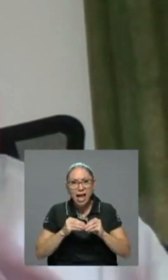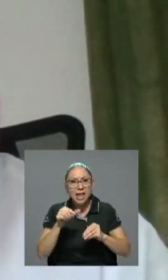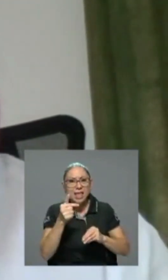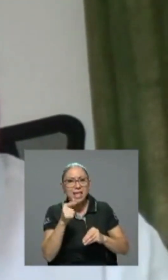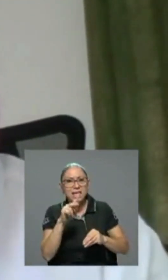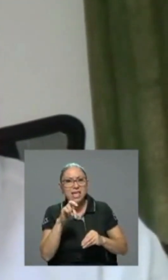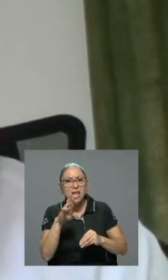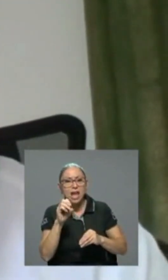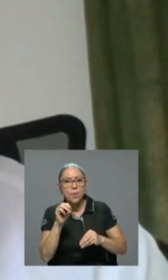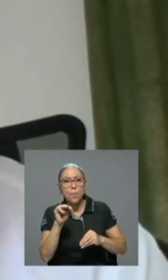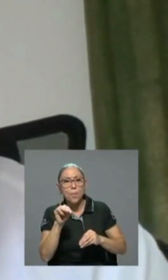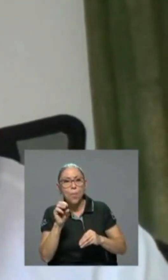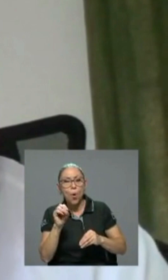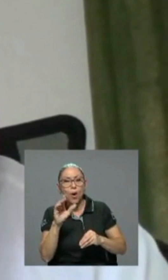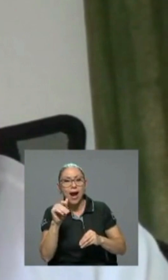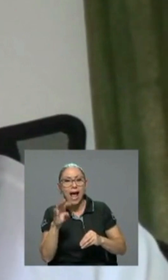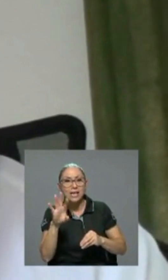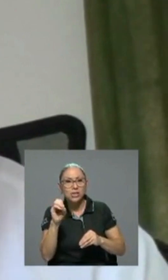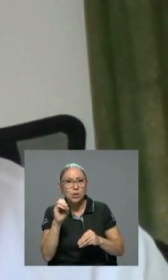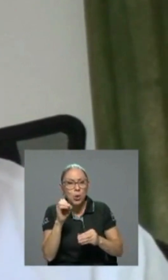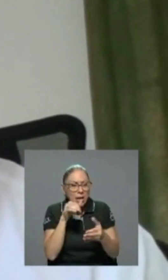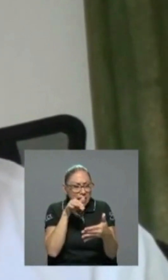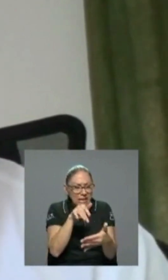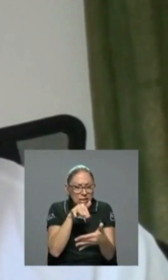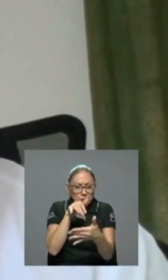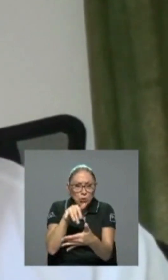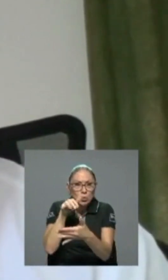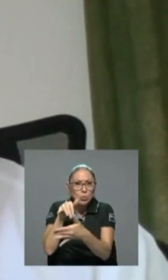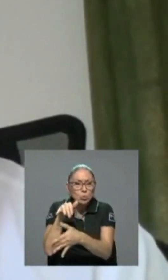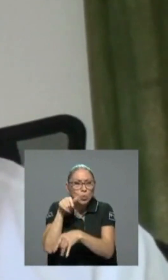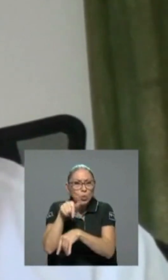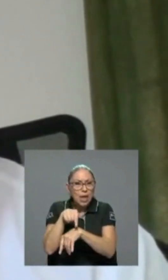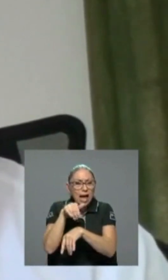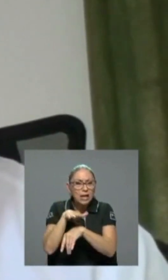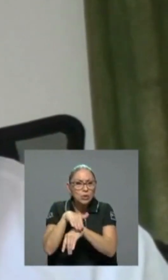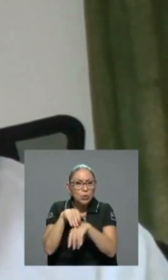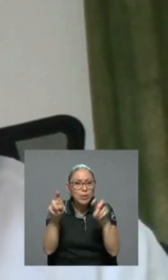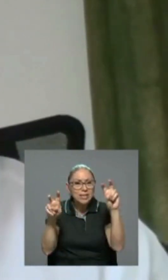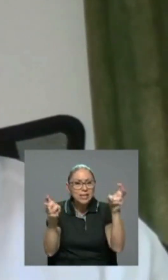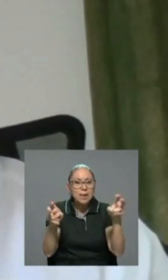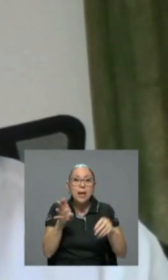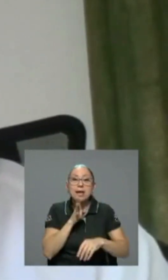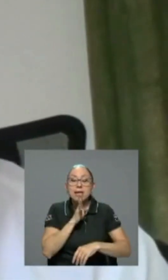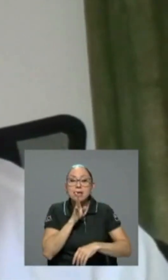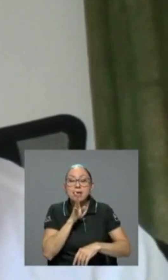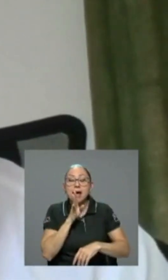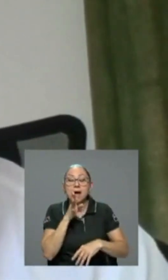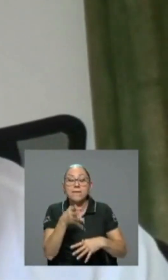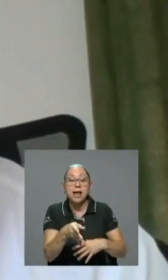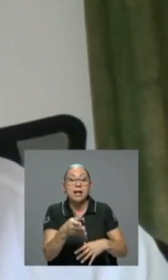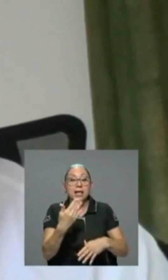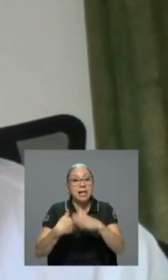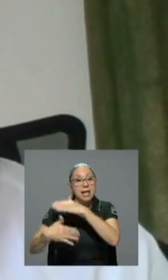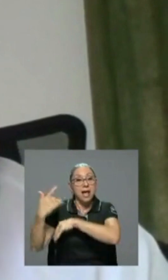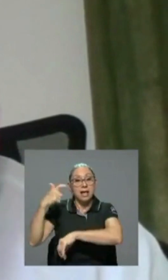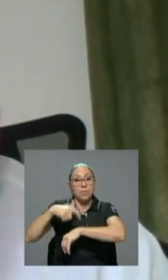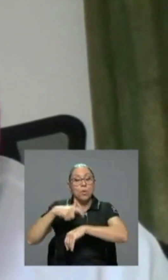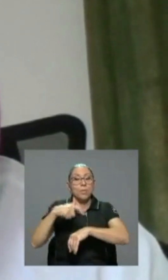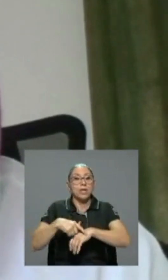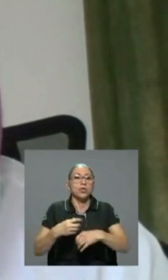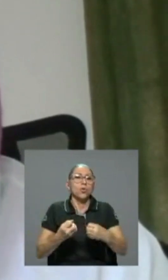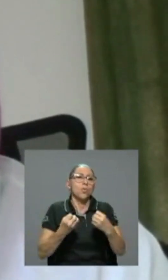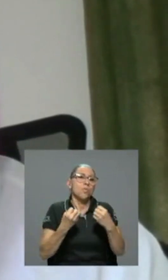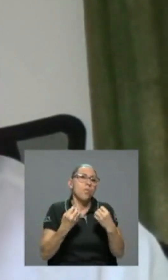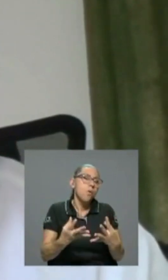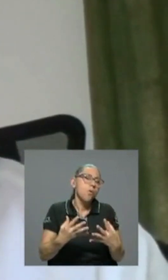que es un estudioso de este tema del transitismo. Entonces habla pues del auge que tiene en ese periodo la construcción